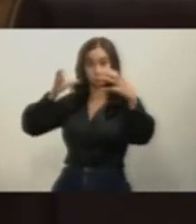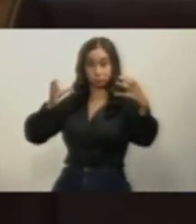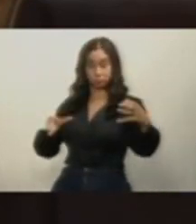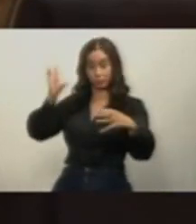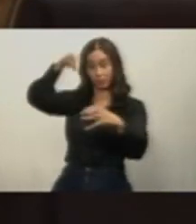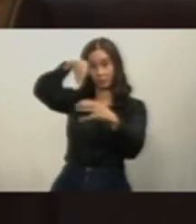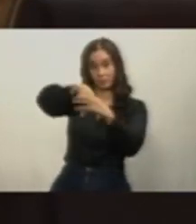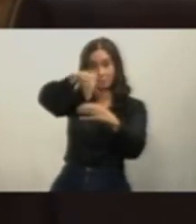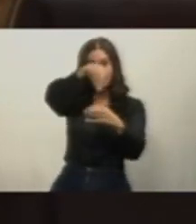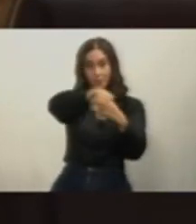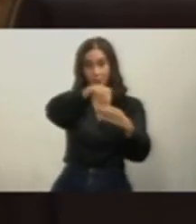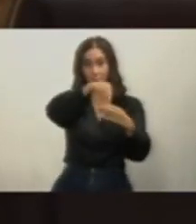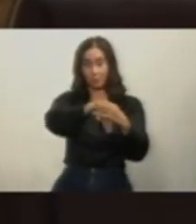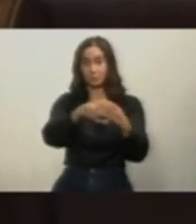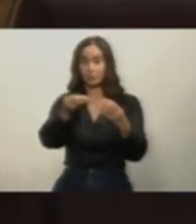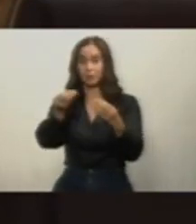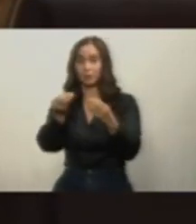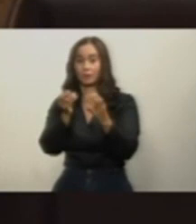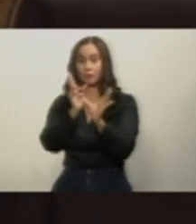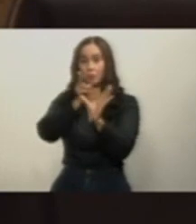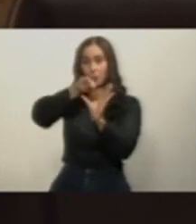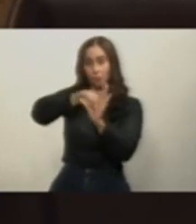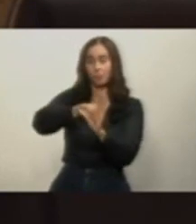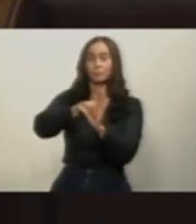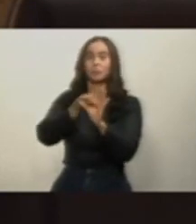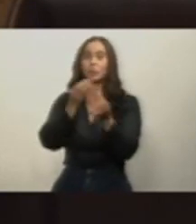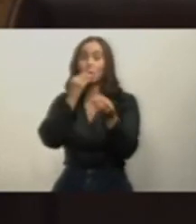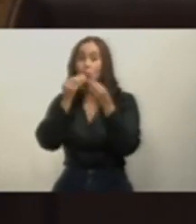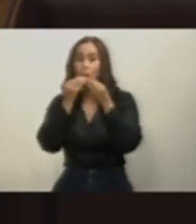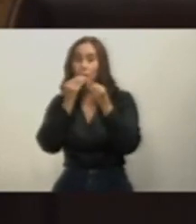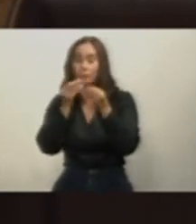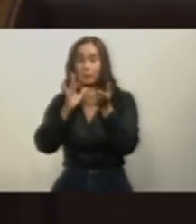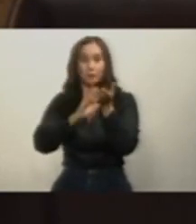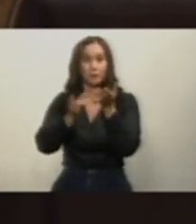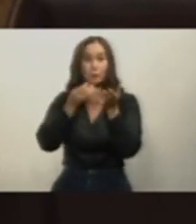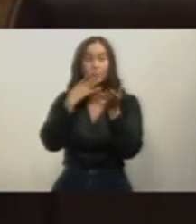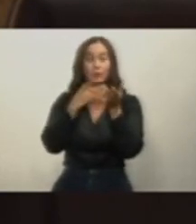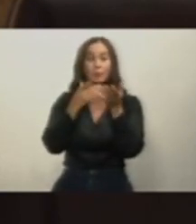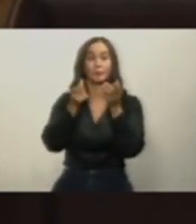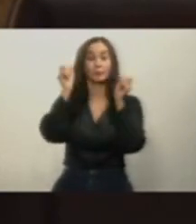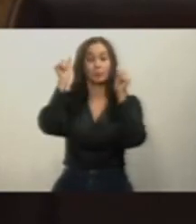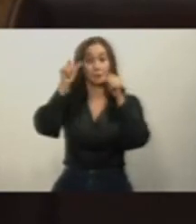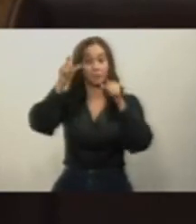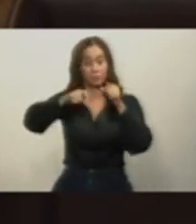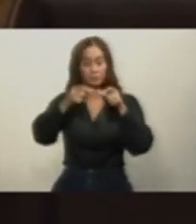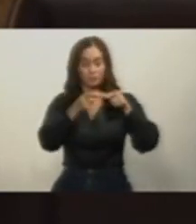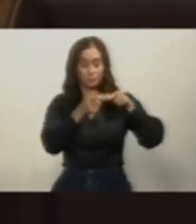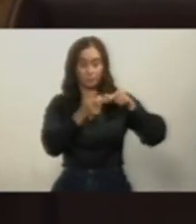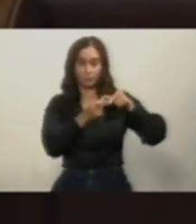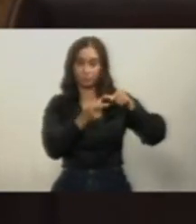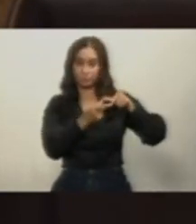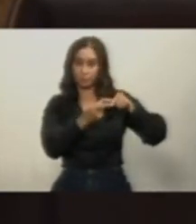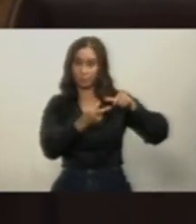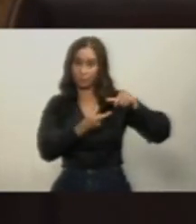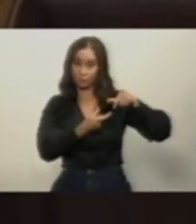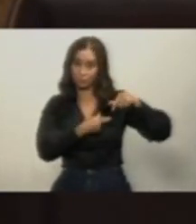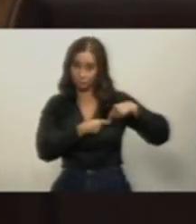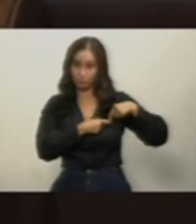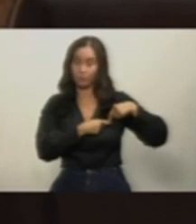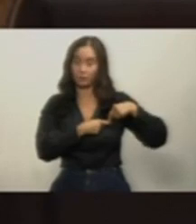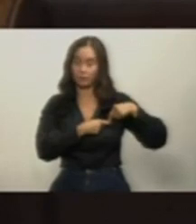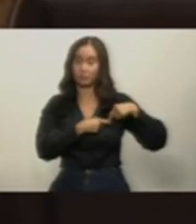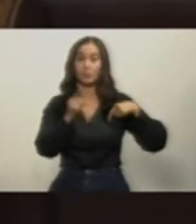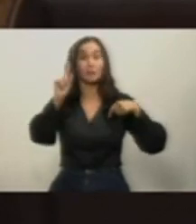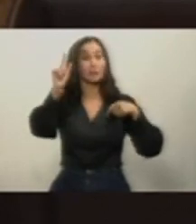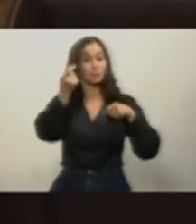insumos y combustibles debidamente identificados exclusivamente durante el ejercicio de